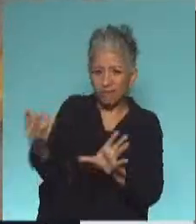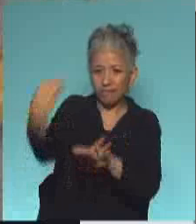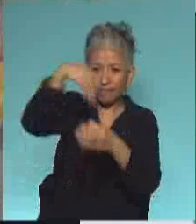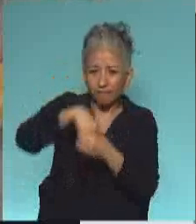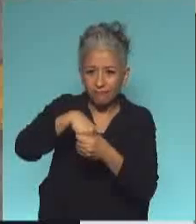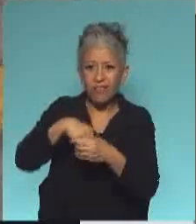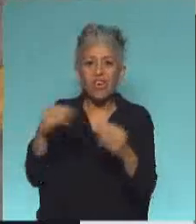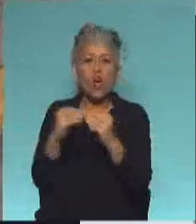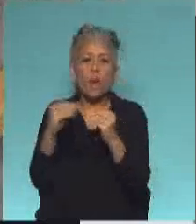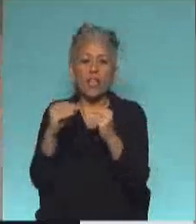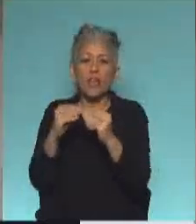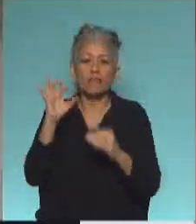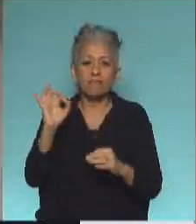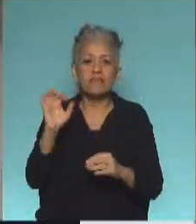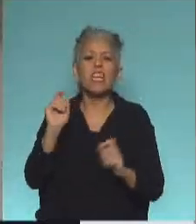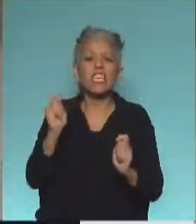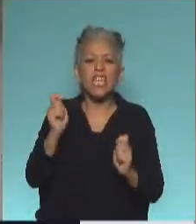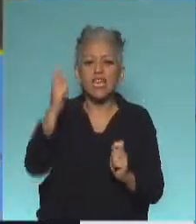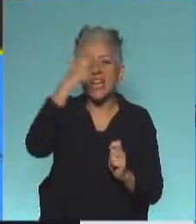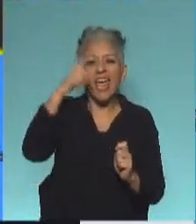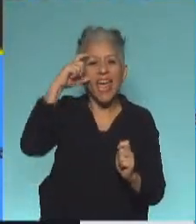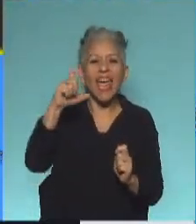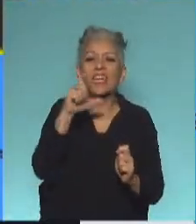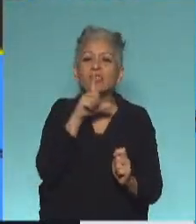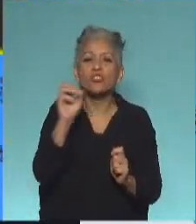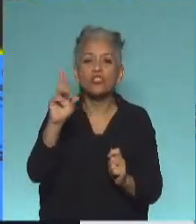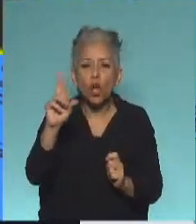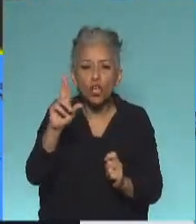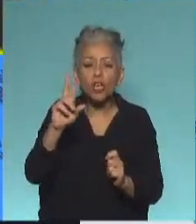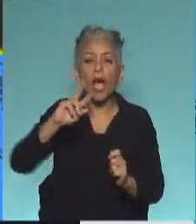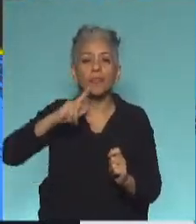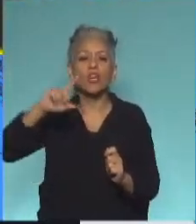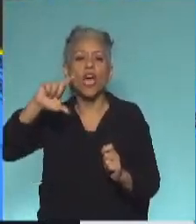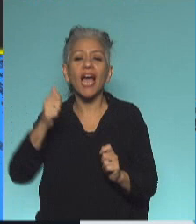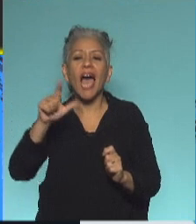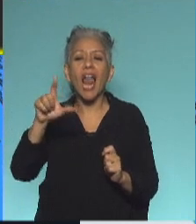compañero, con el queridísimo Héctor Calori, ¿eh? Hola, Héctor.